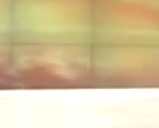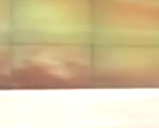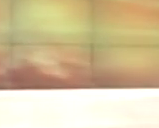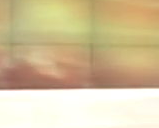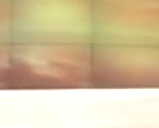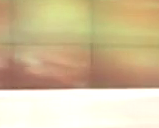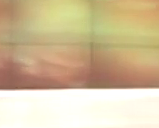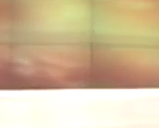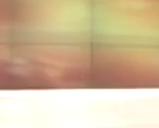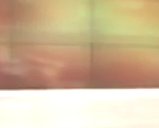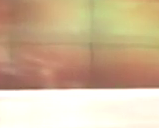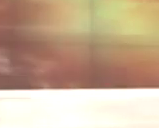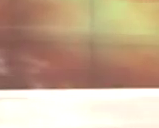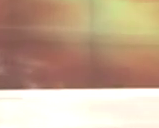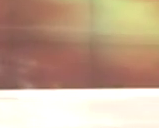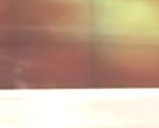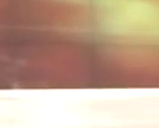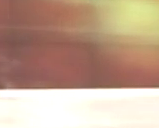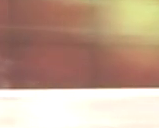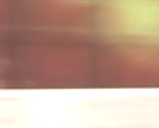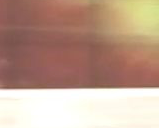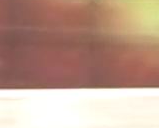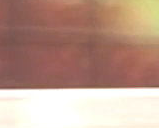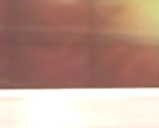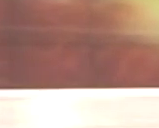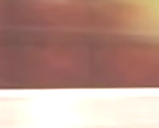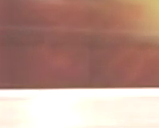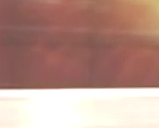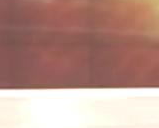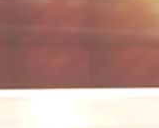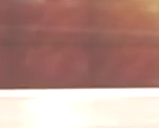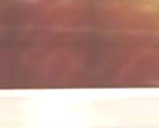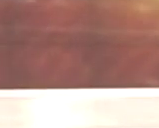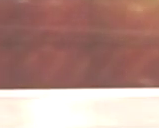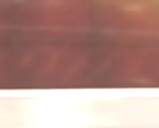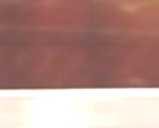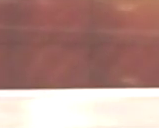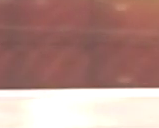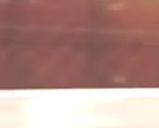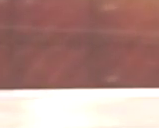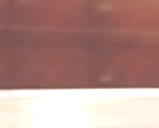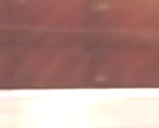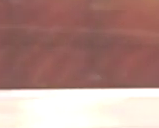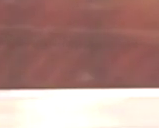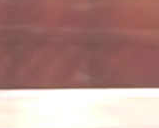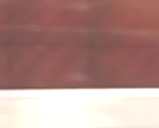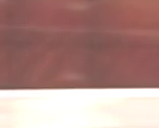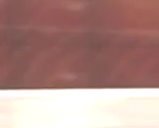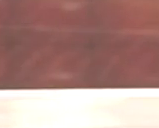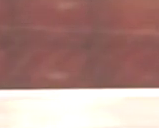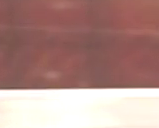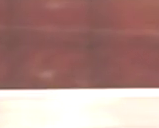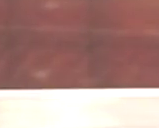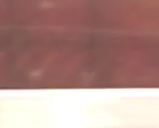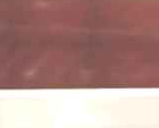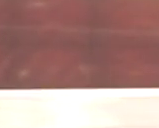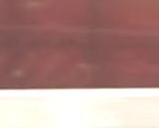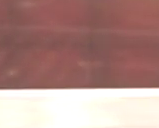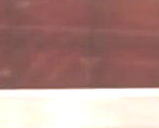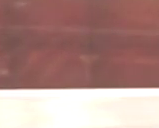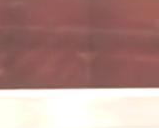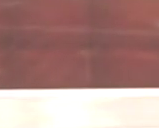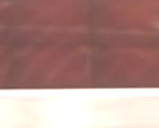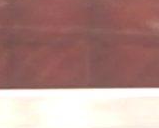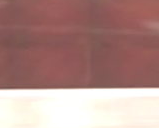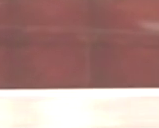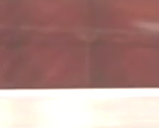Amigos televidentes, veíamos parte de esta actividad que se desarrolló desde el Poliedro de Caracas, en donde se llevaba a cabo una jornada